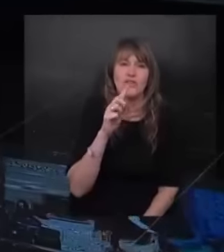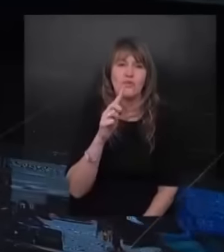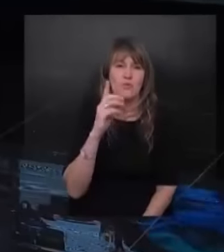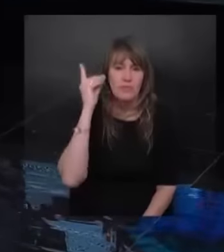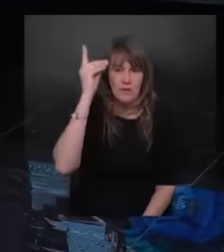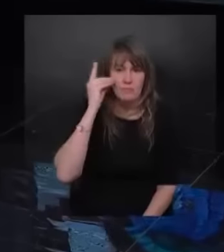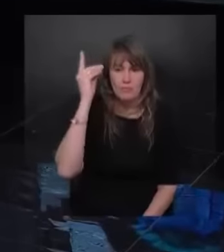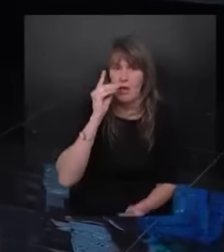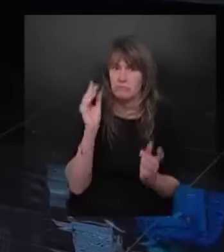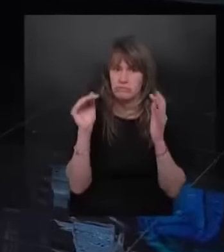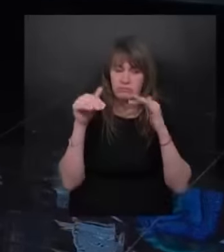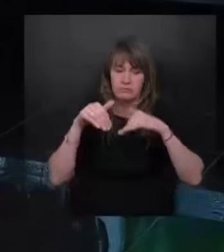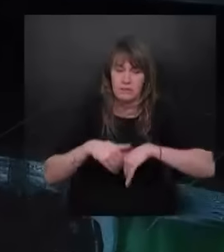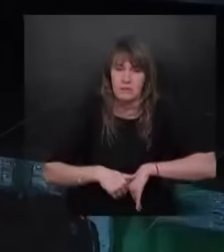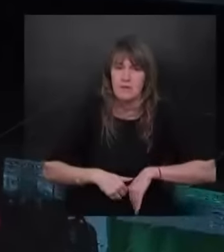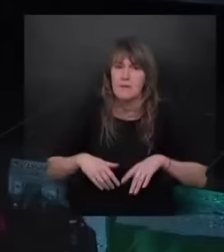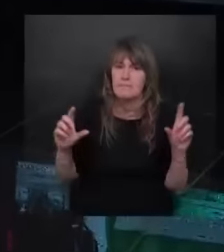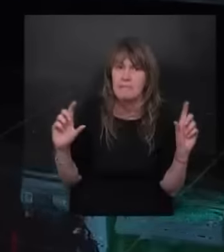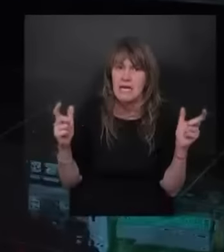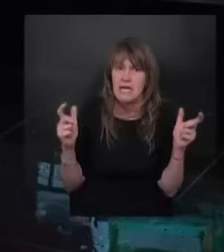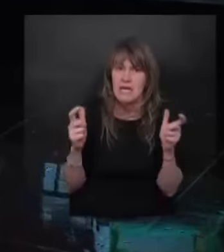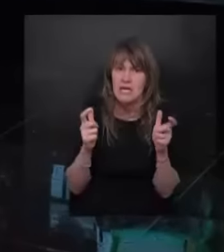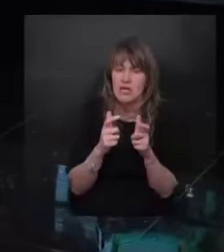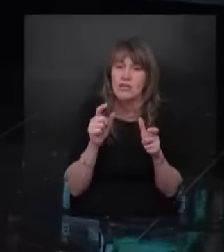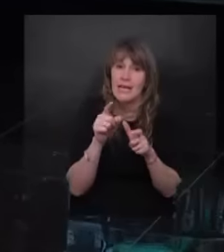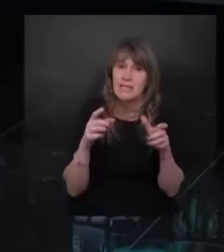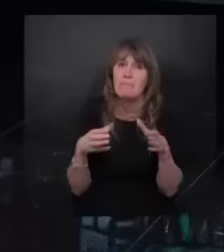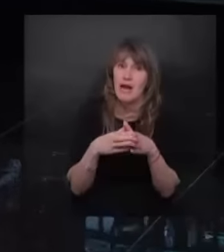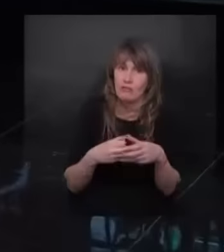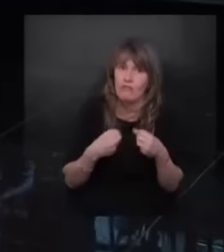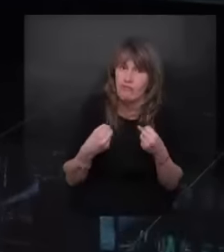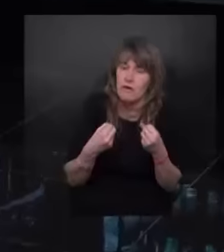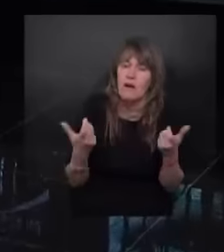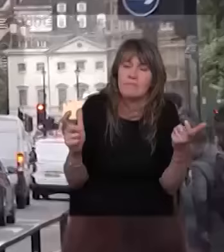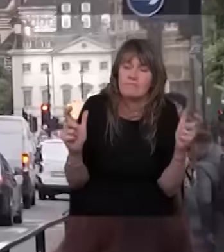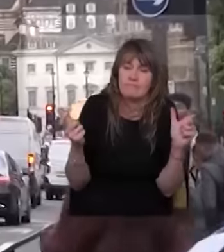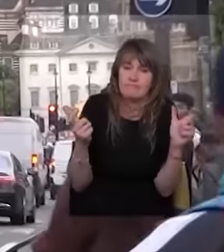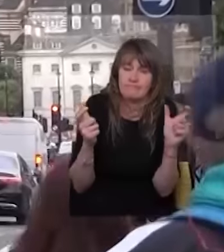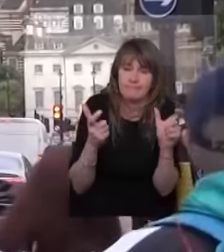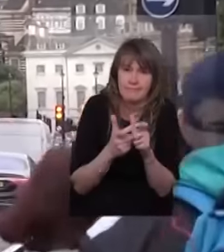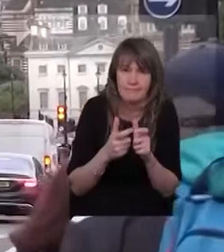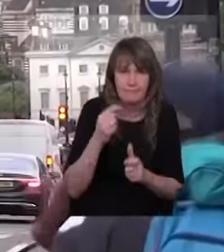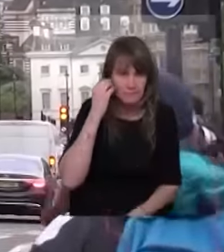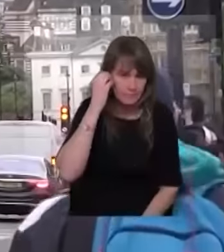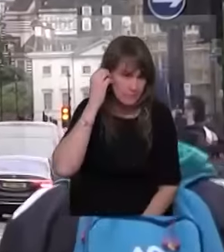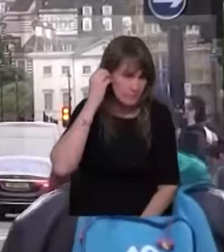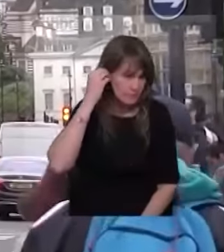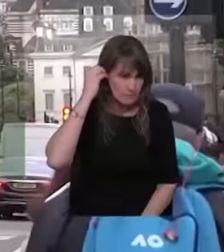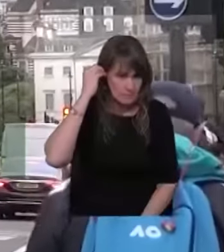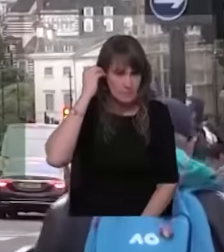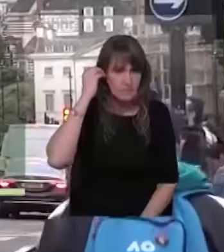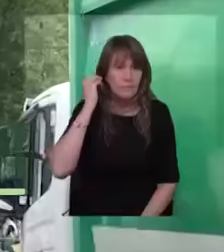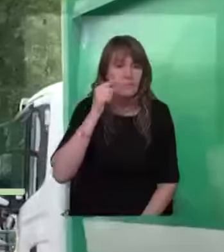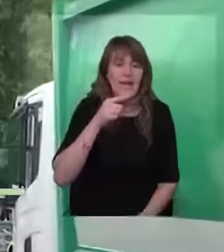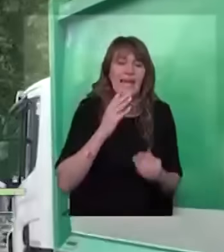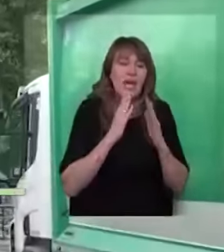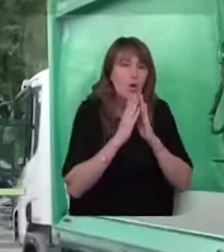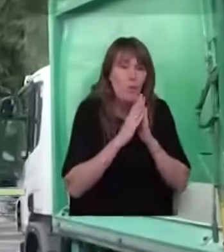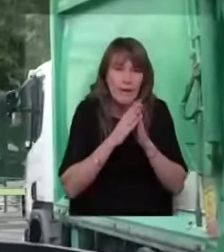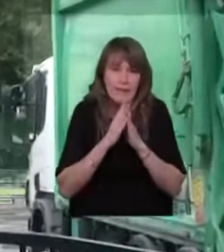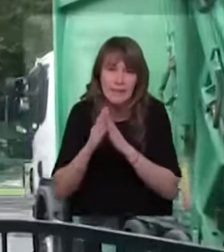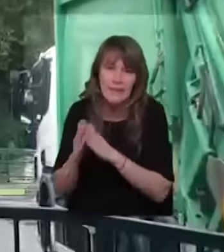bajo en la historia de la posguerra para ese partido político en Gran Bretaña las encuestas de opinión apuntan a